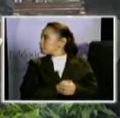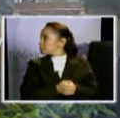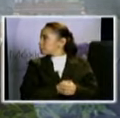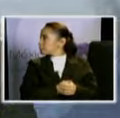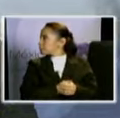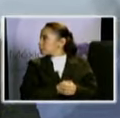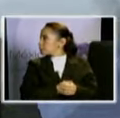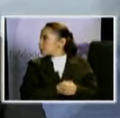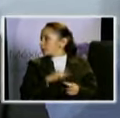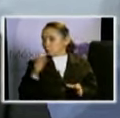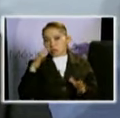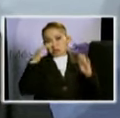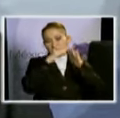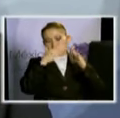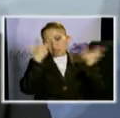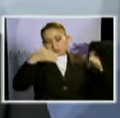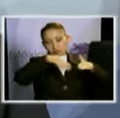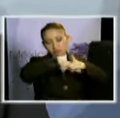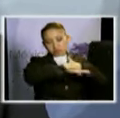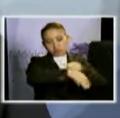una impresora casera.